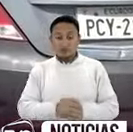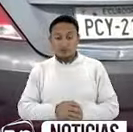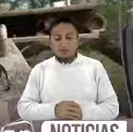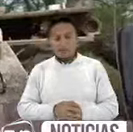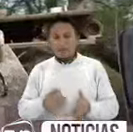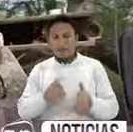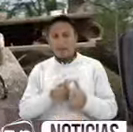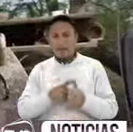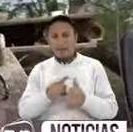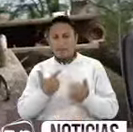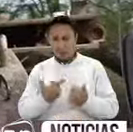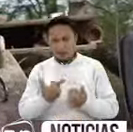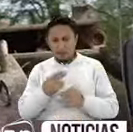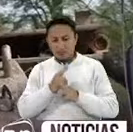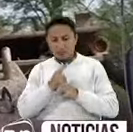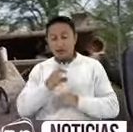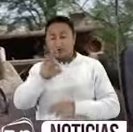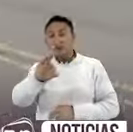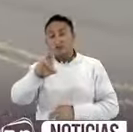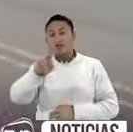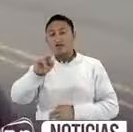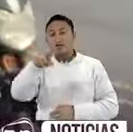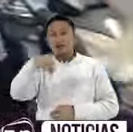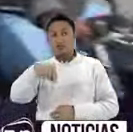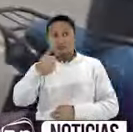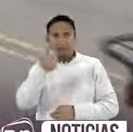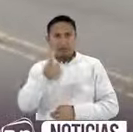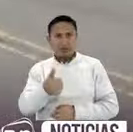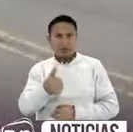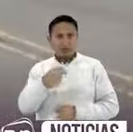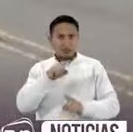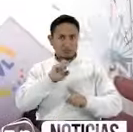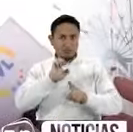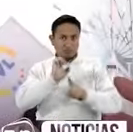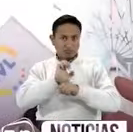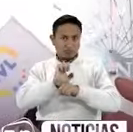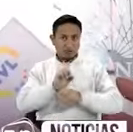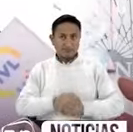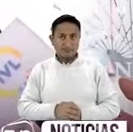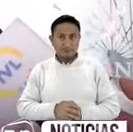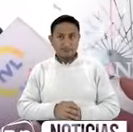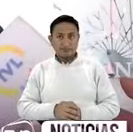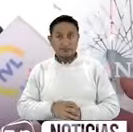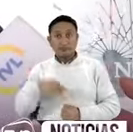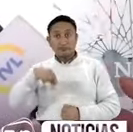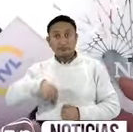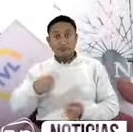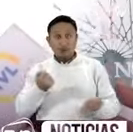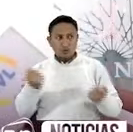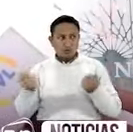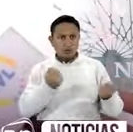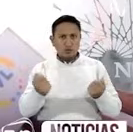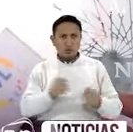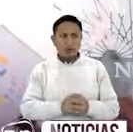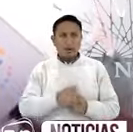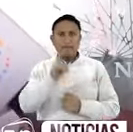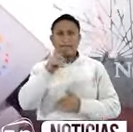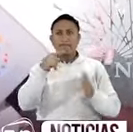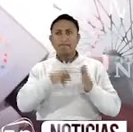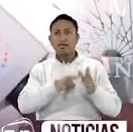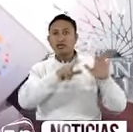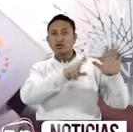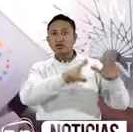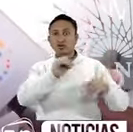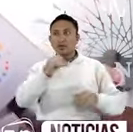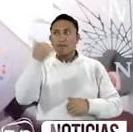primeros resultados del Plan Fénix son optimistas para Ecuador. Que existen muchísimos operativos, más de 1.800